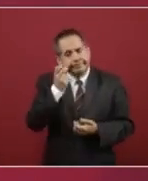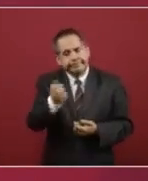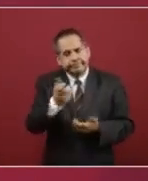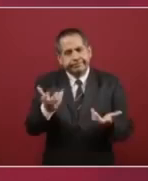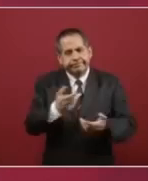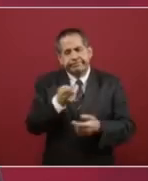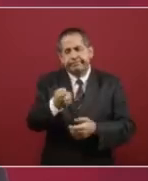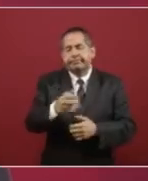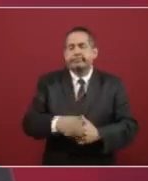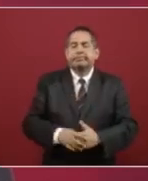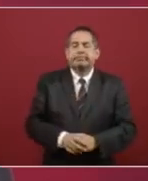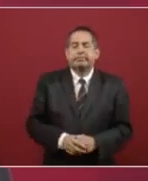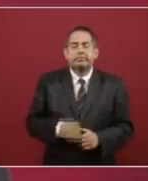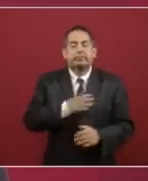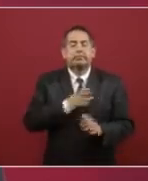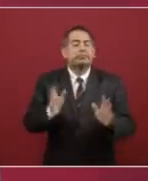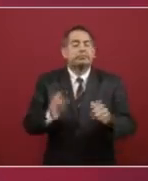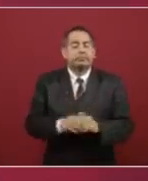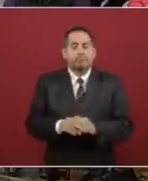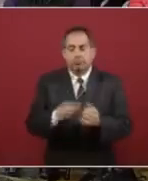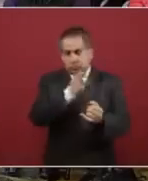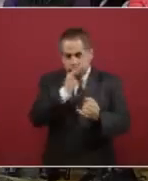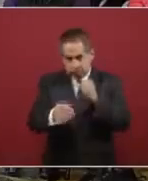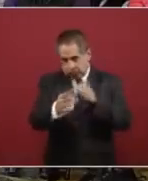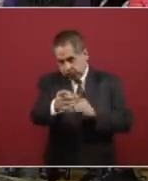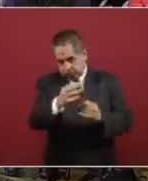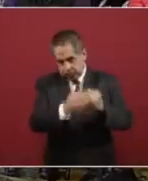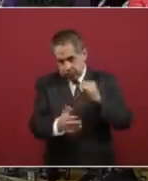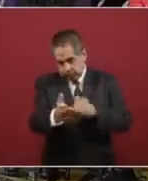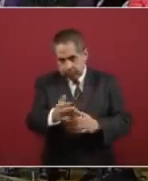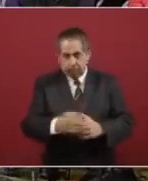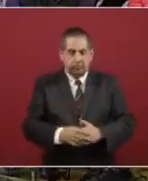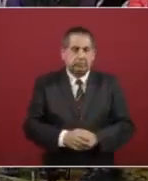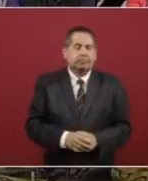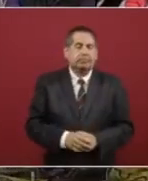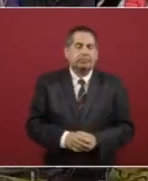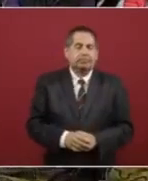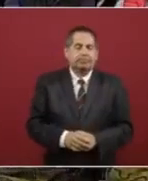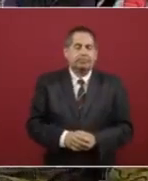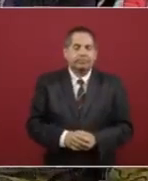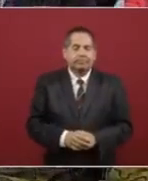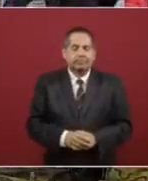haciendo. Bueno, terminamos contigo.